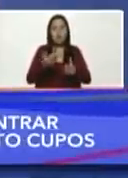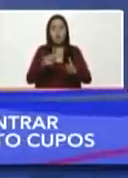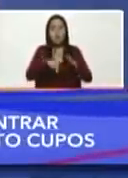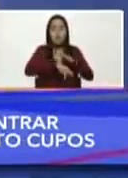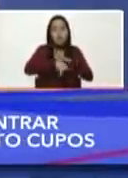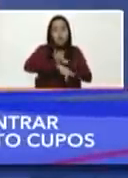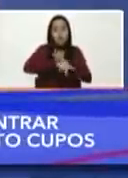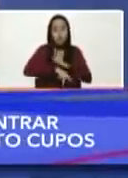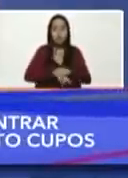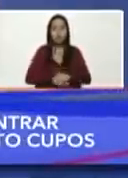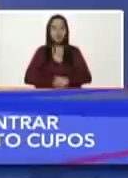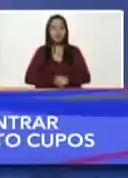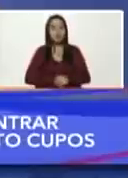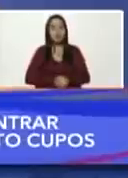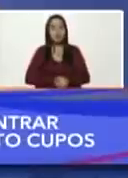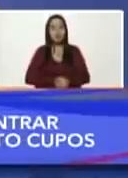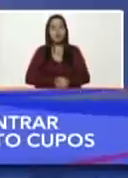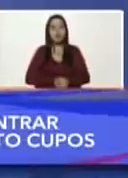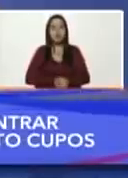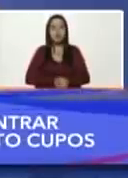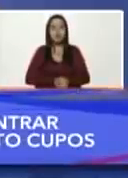Así que yo le doy